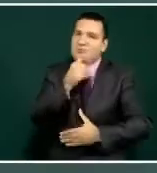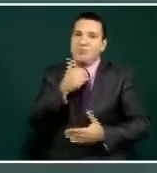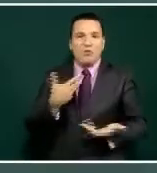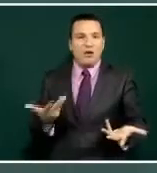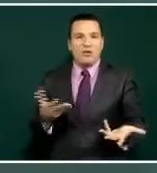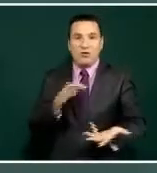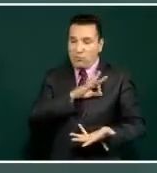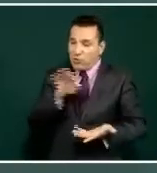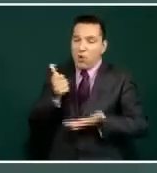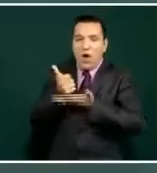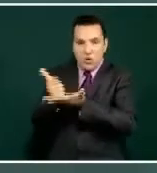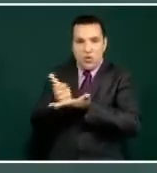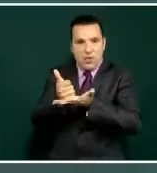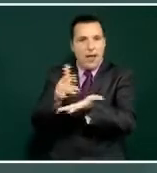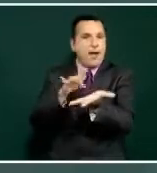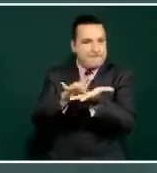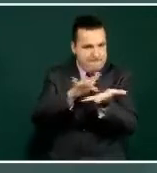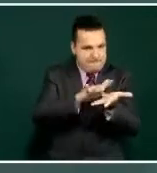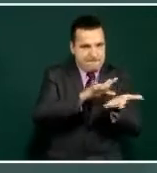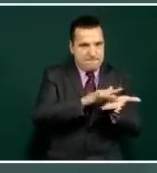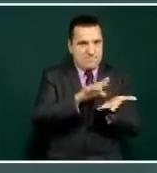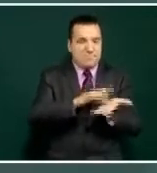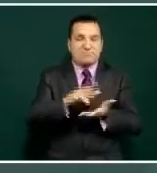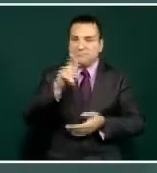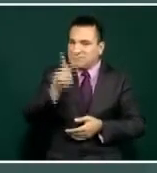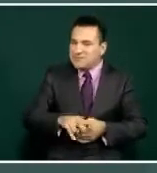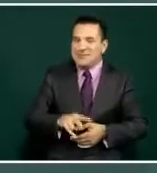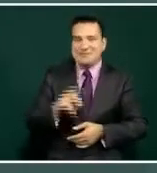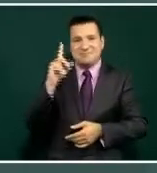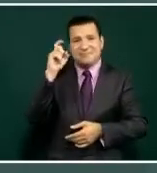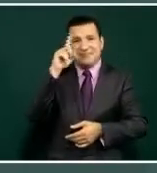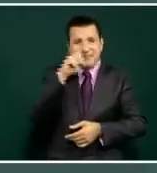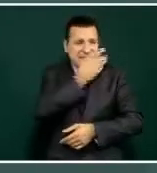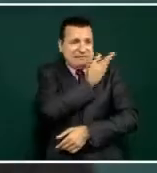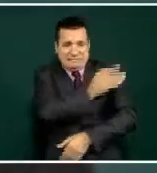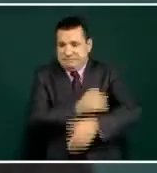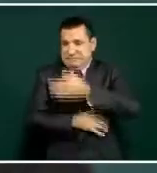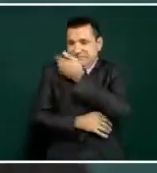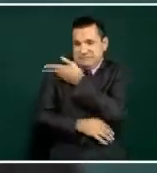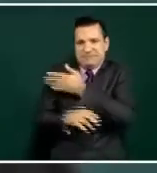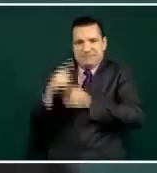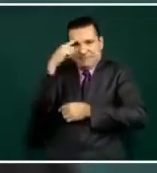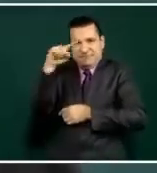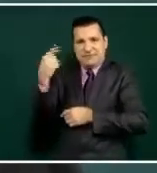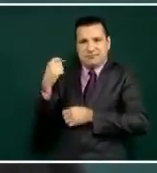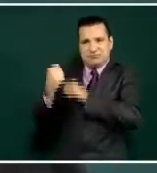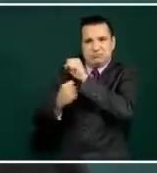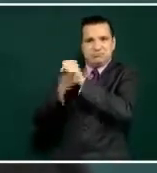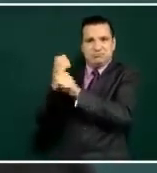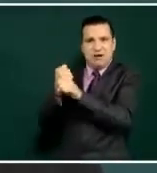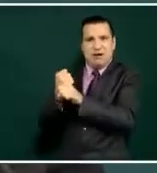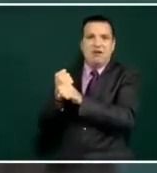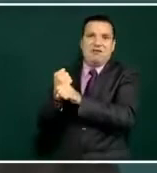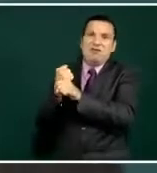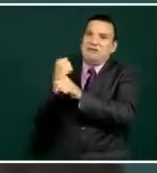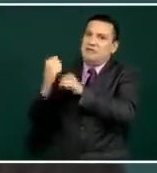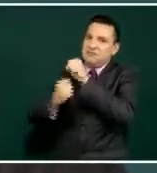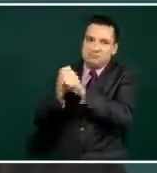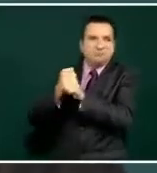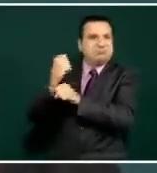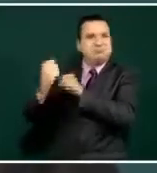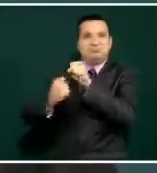inercias. No es fácil sacudirse años, décadas, siglos de